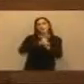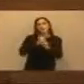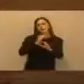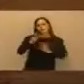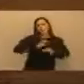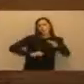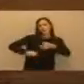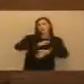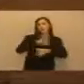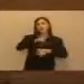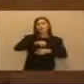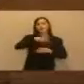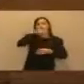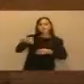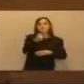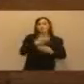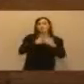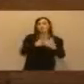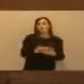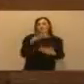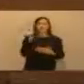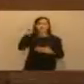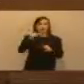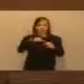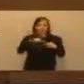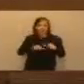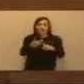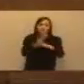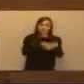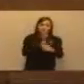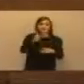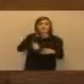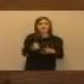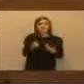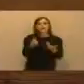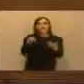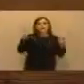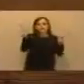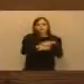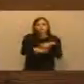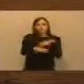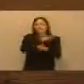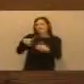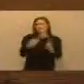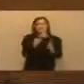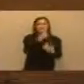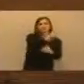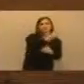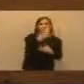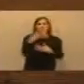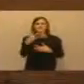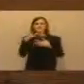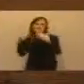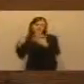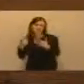forzosas, bajas voluntarias y prejubilaciones, la extinción y supresión de un total de 246 empleos de la